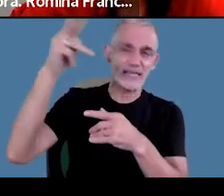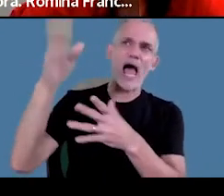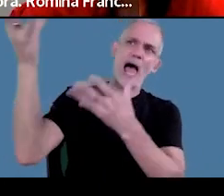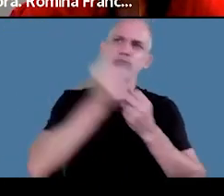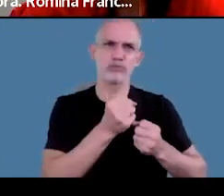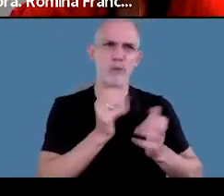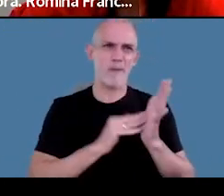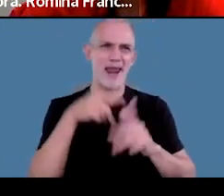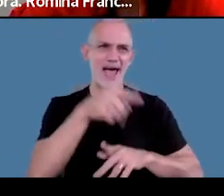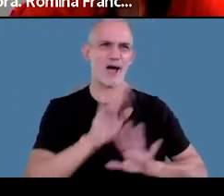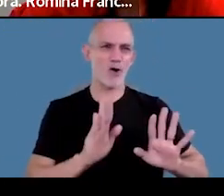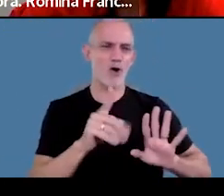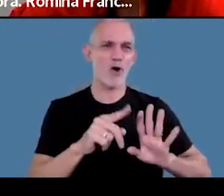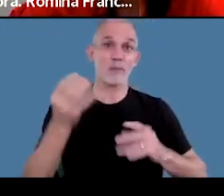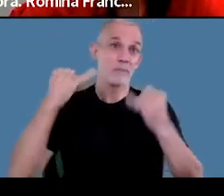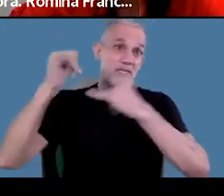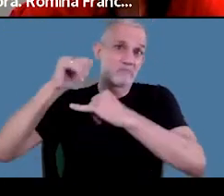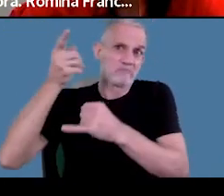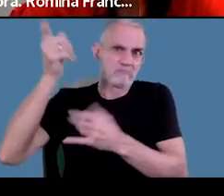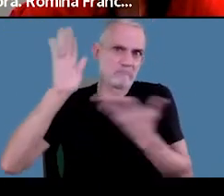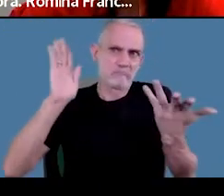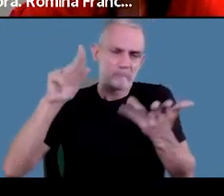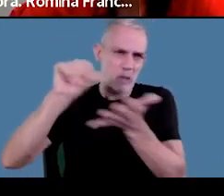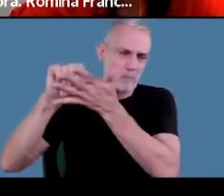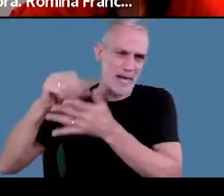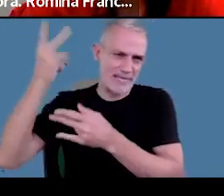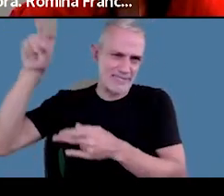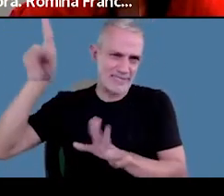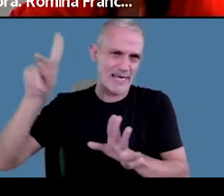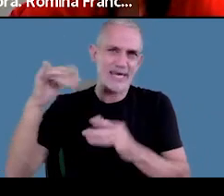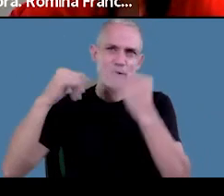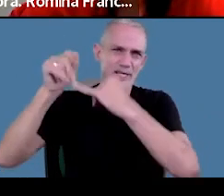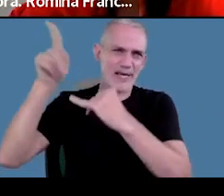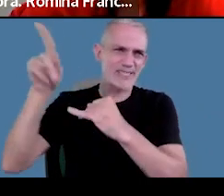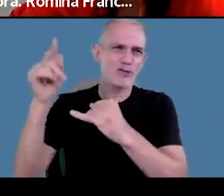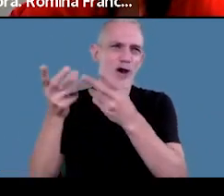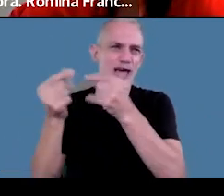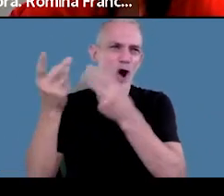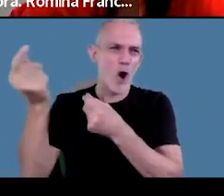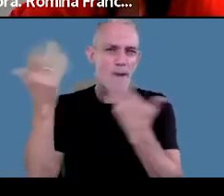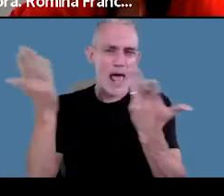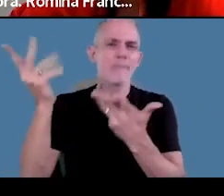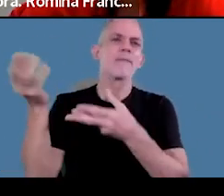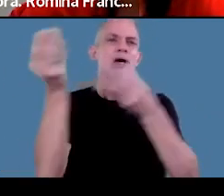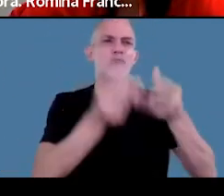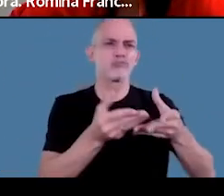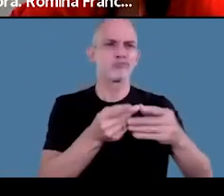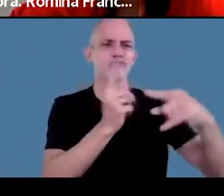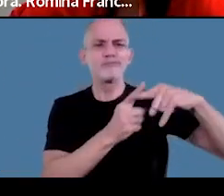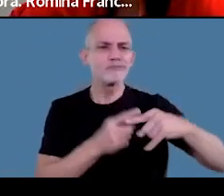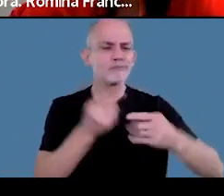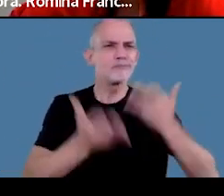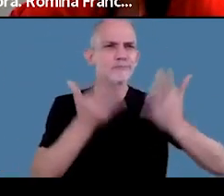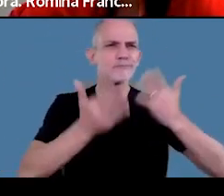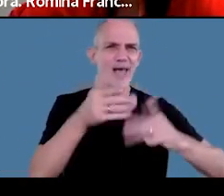tener inversiones en acciones en el exterior, bueno, o en el país mismo, van a tener una evaluación ahí de